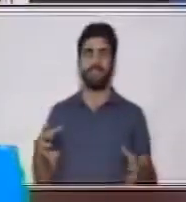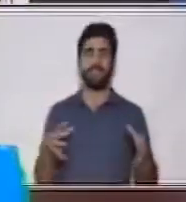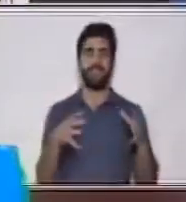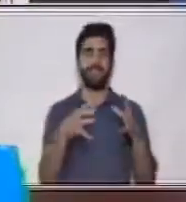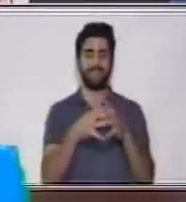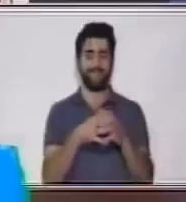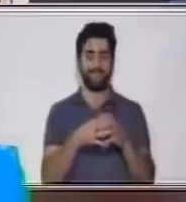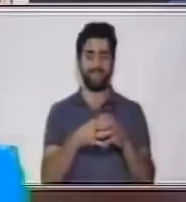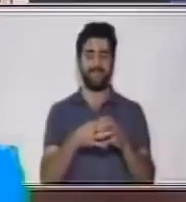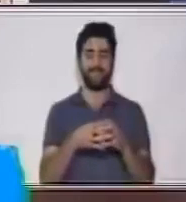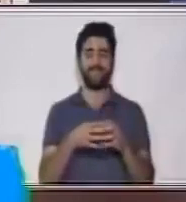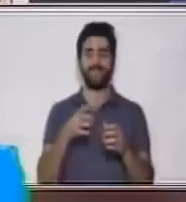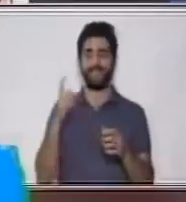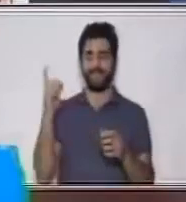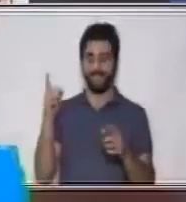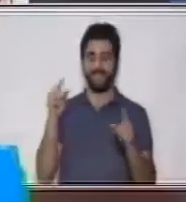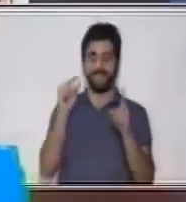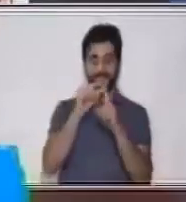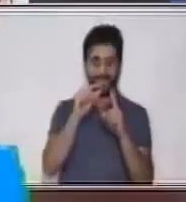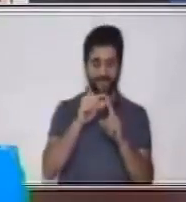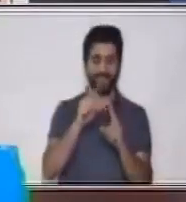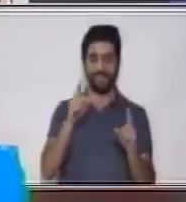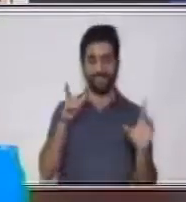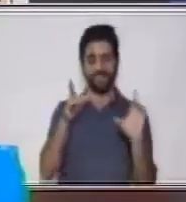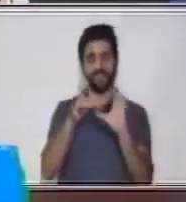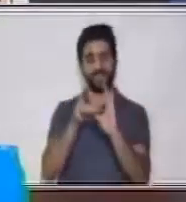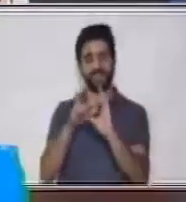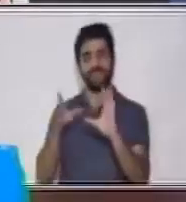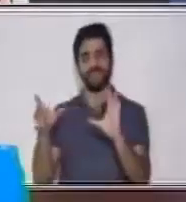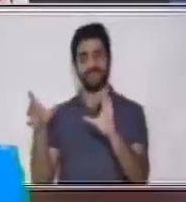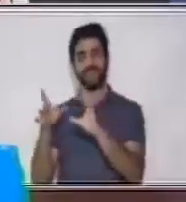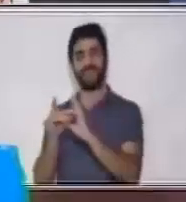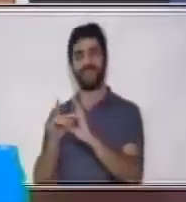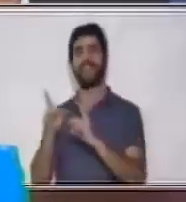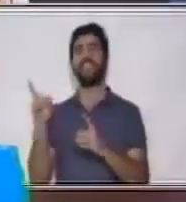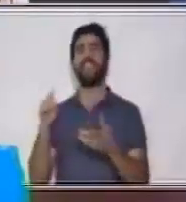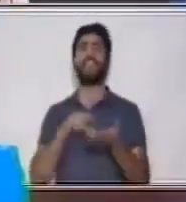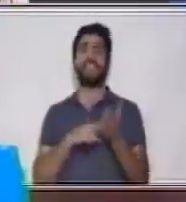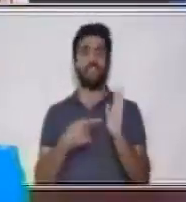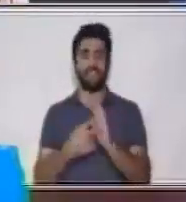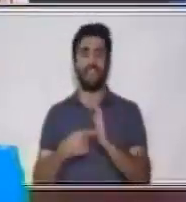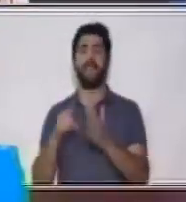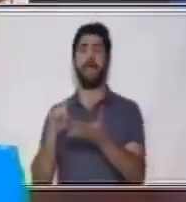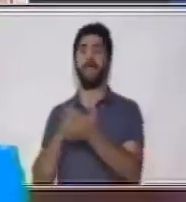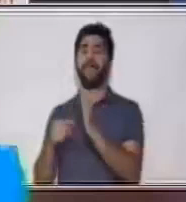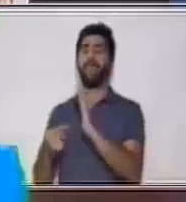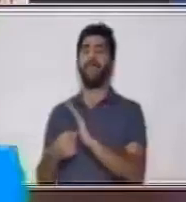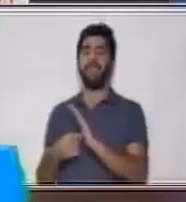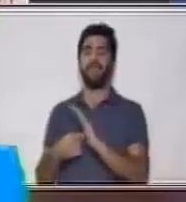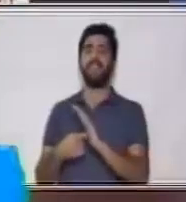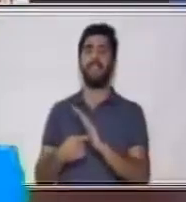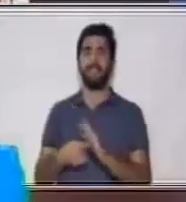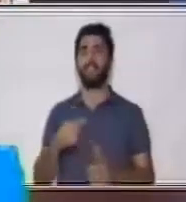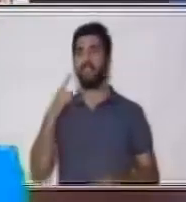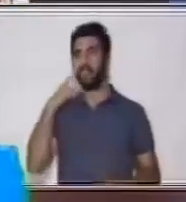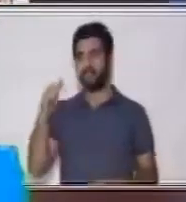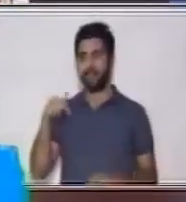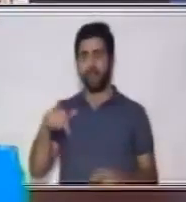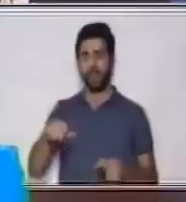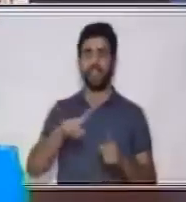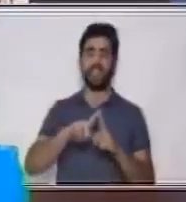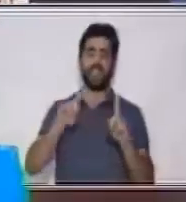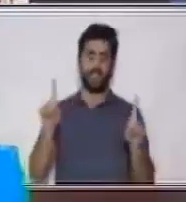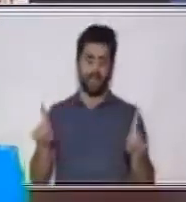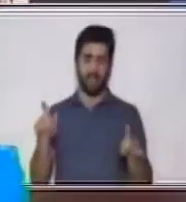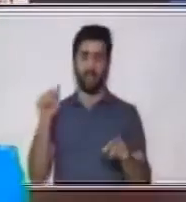las palabras se relacionan por su significado. En este caso vamos a hacer lo contrario. Quiero